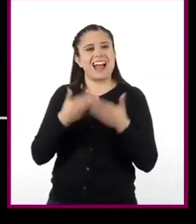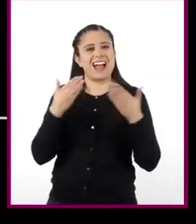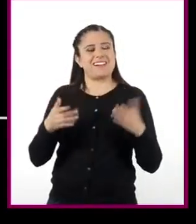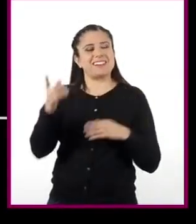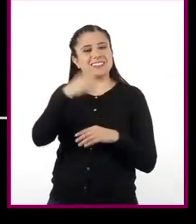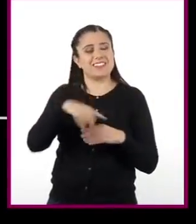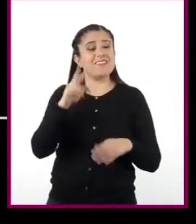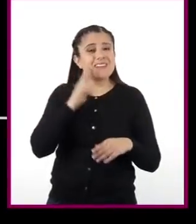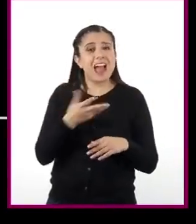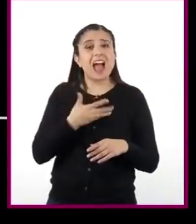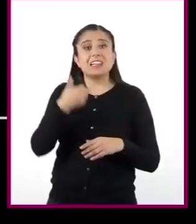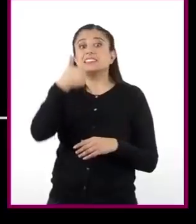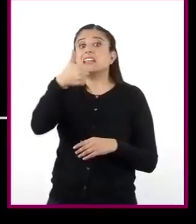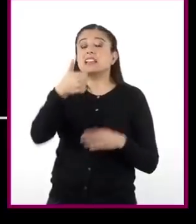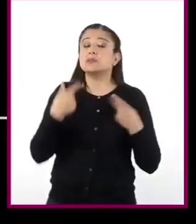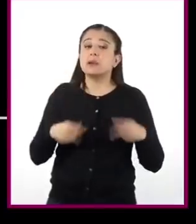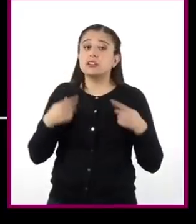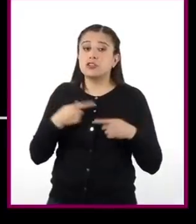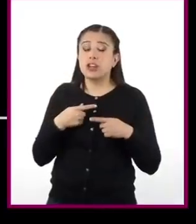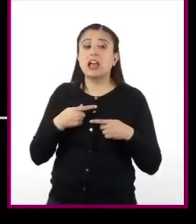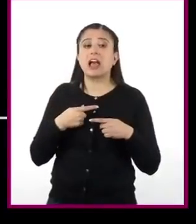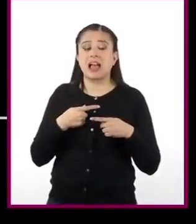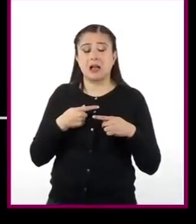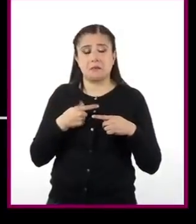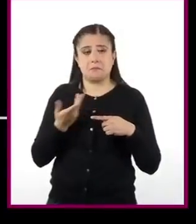cuenta, lo más hay 6, entonces vamos a poner